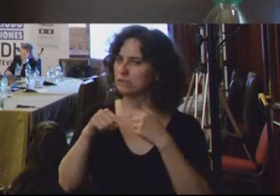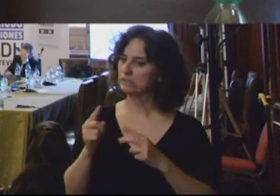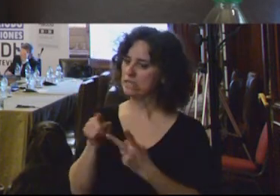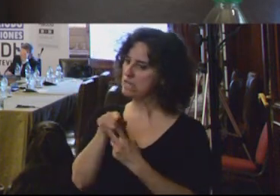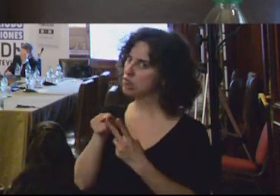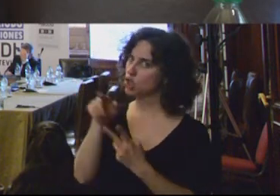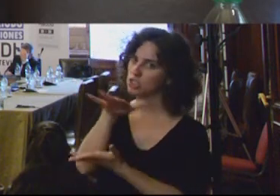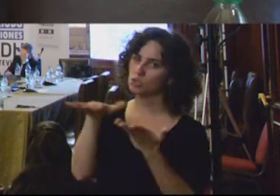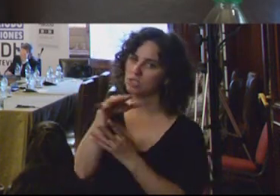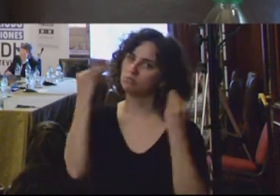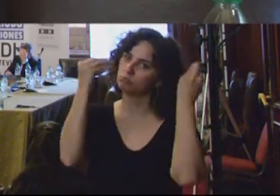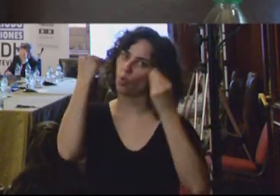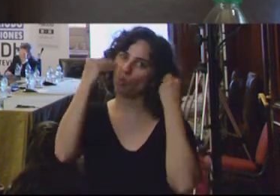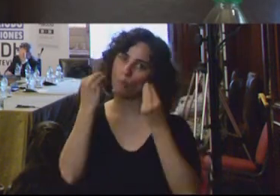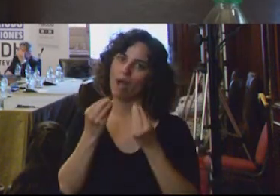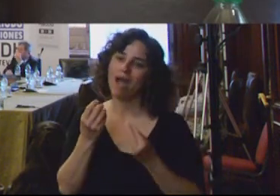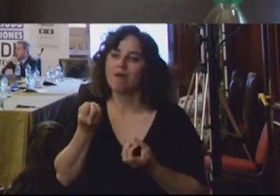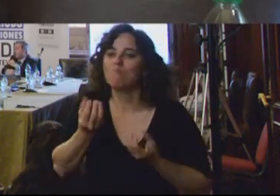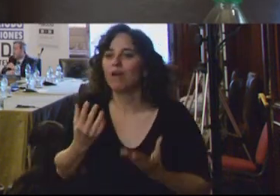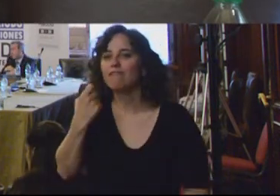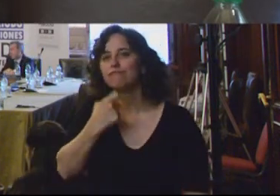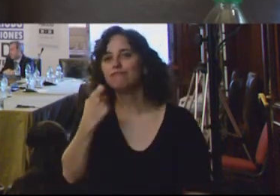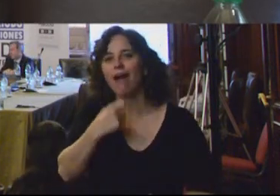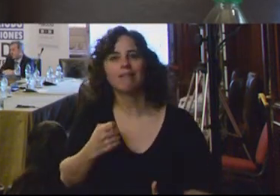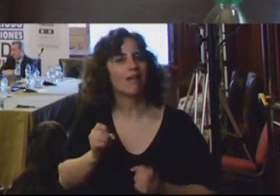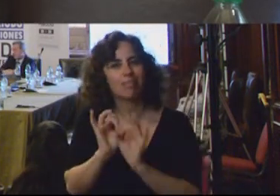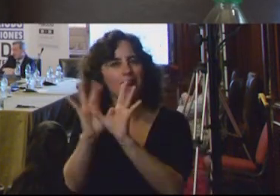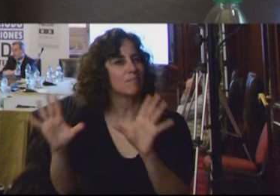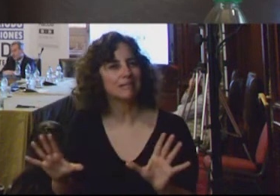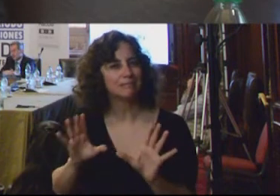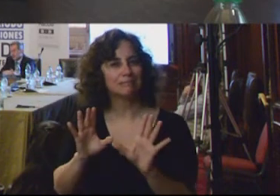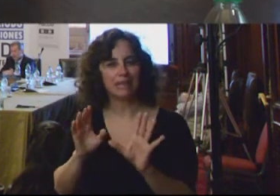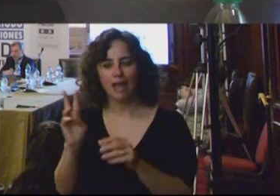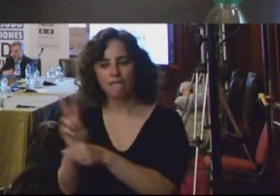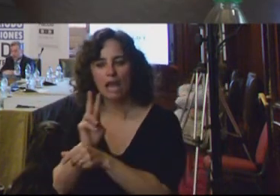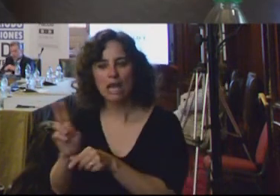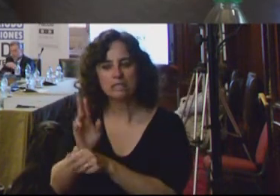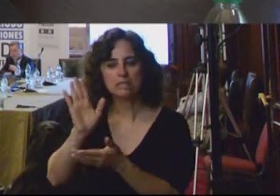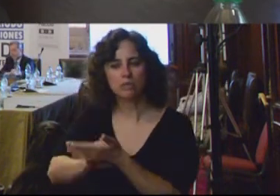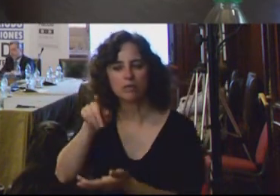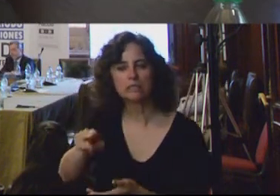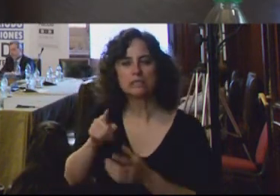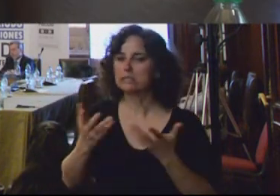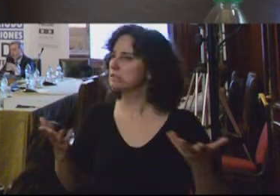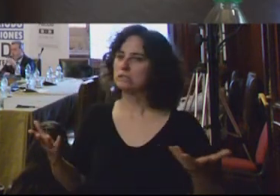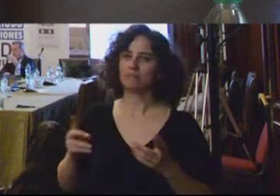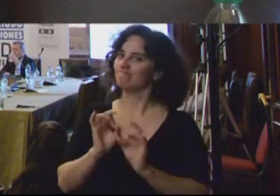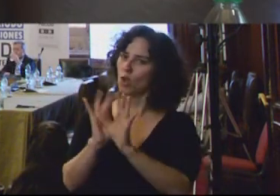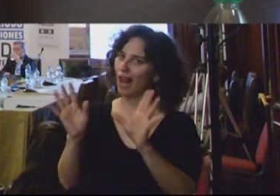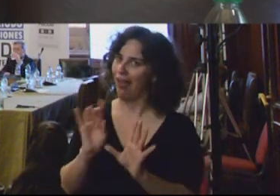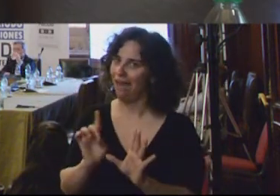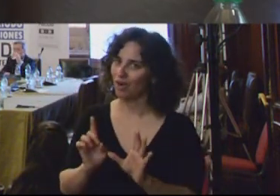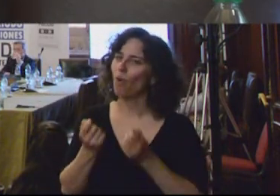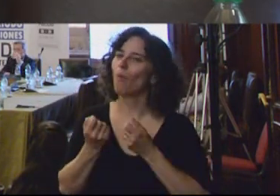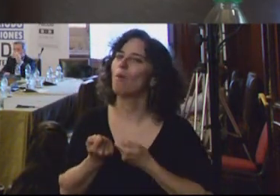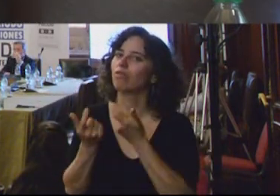mucho la falta, como digo, de transparencia, de vigilancia que hemos podido ejercer desde la sociedad civil a